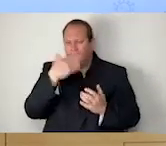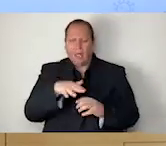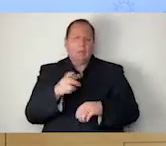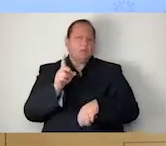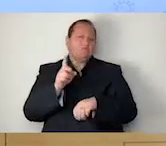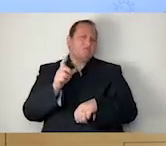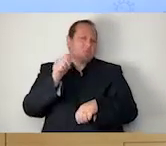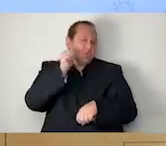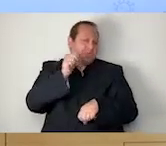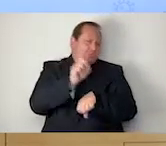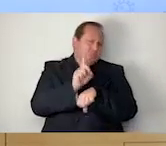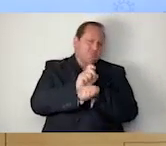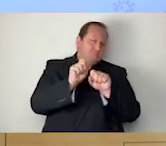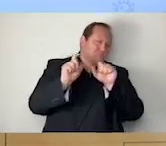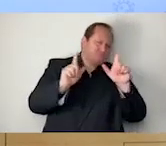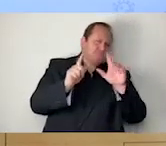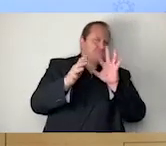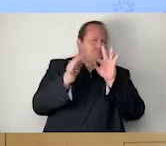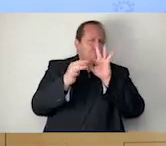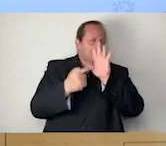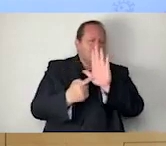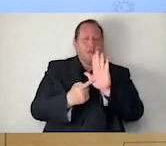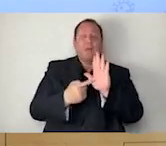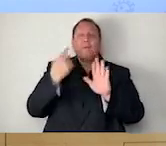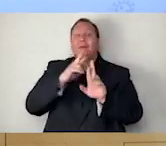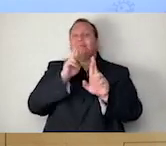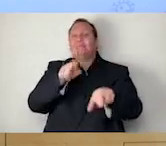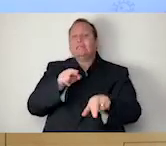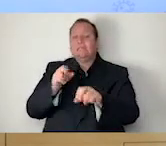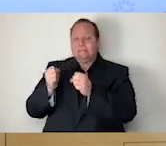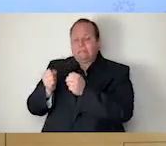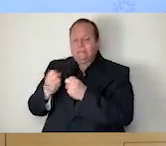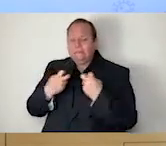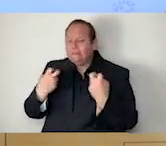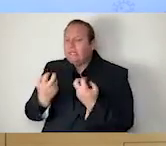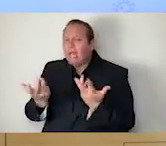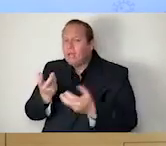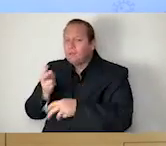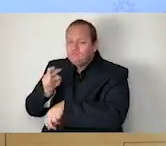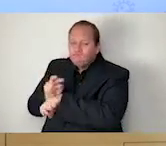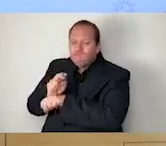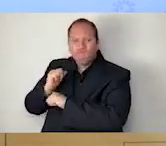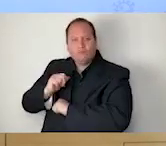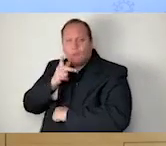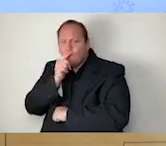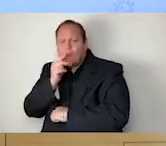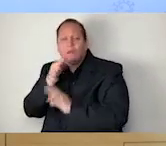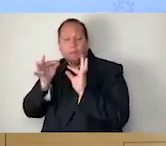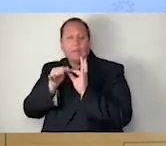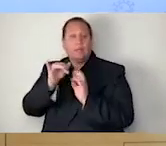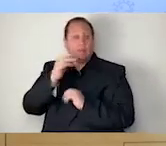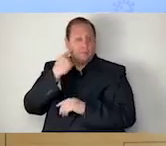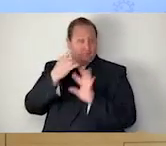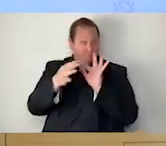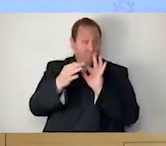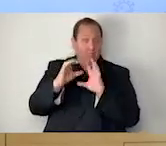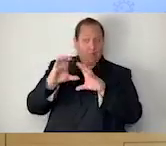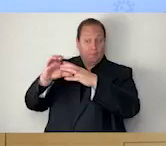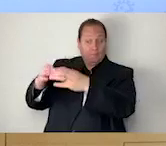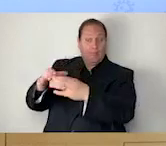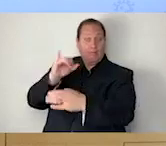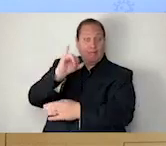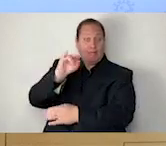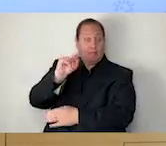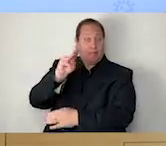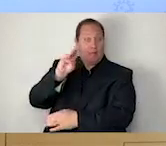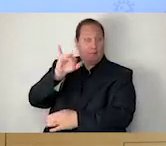regularmente transmitimos para darles el reporte de la mesa de seguridad esta mañana el inamhi bajo